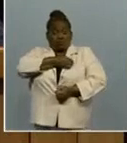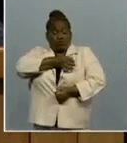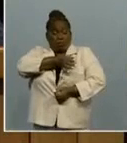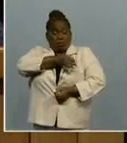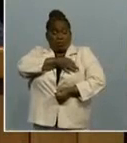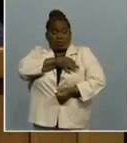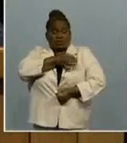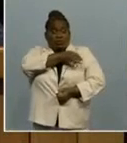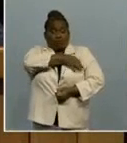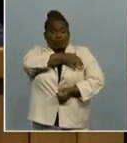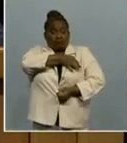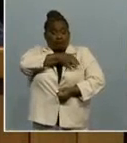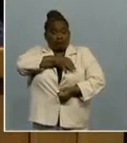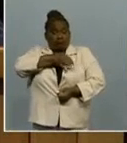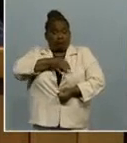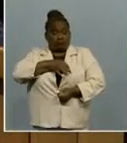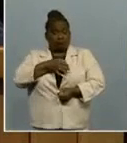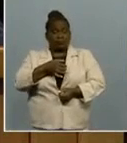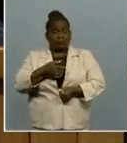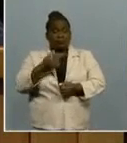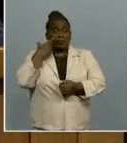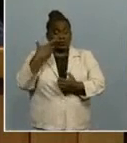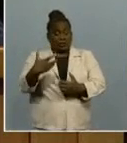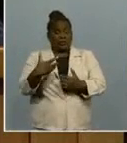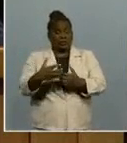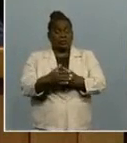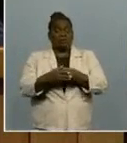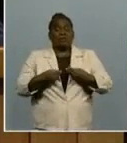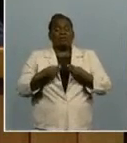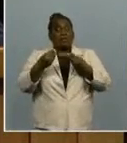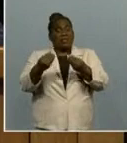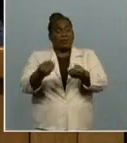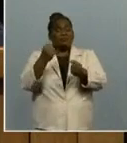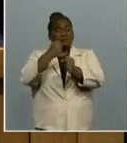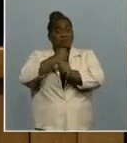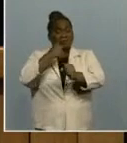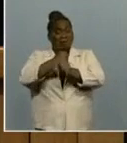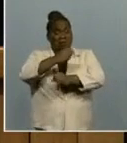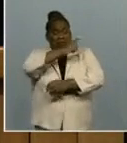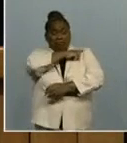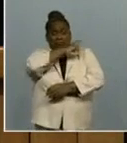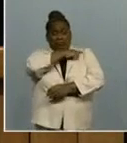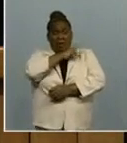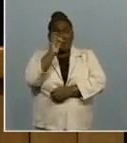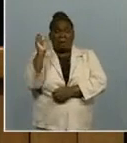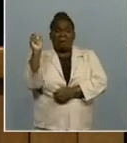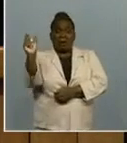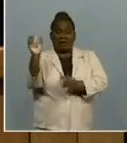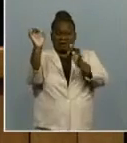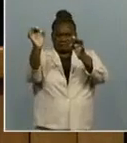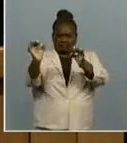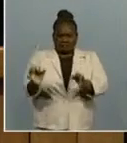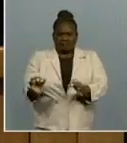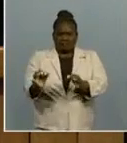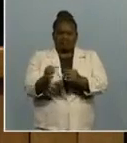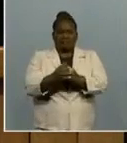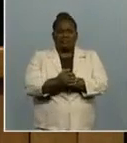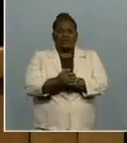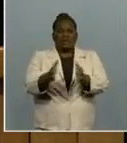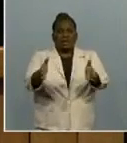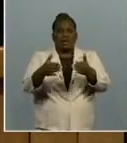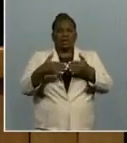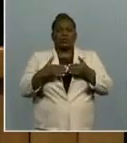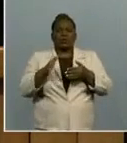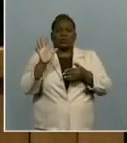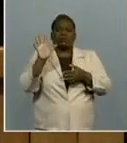las condecoraciones más altas dedicó a su labor como dirigente las palabras exactas durante la clausura